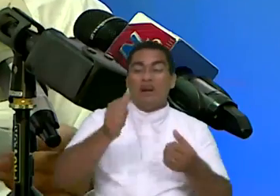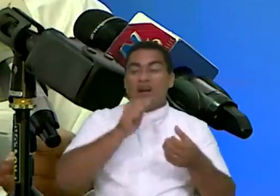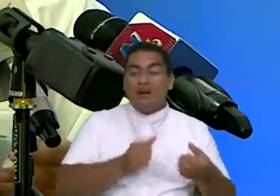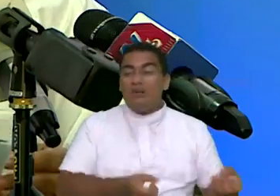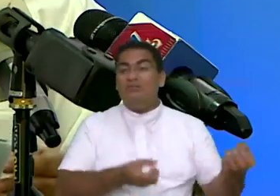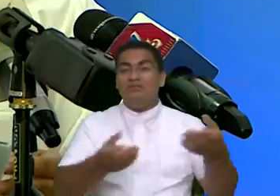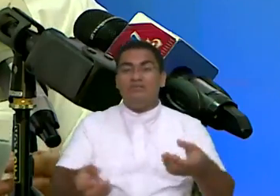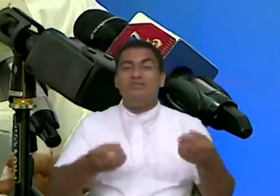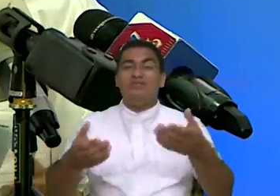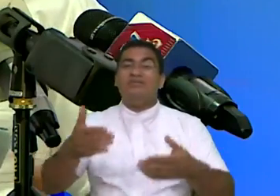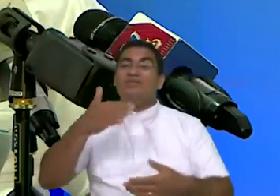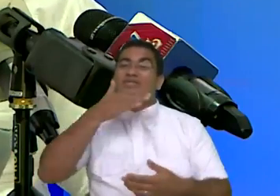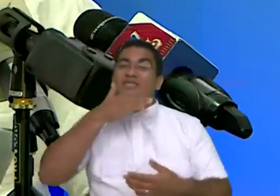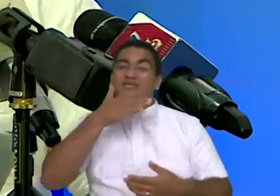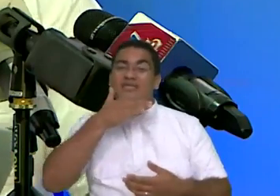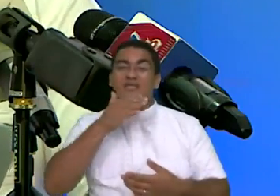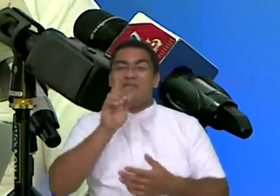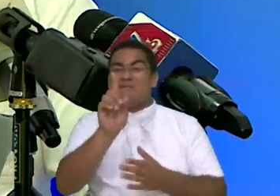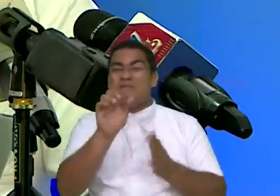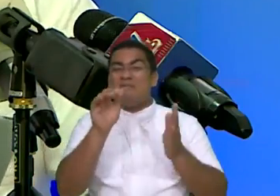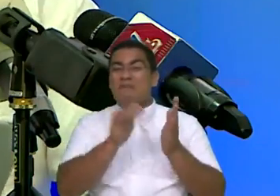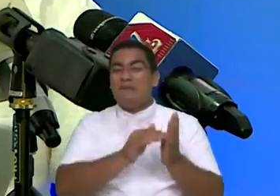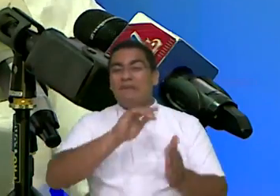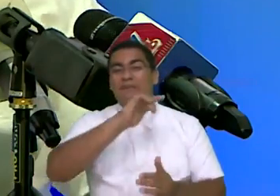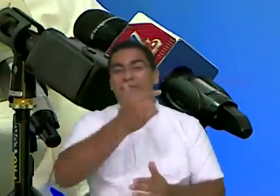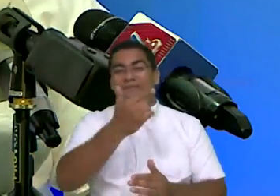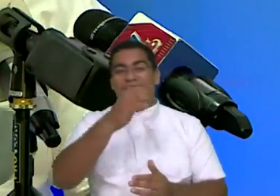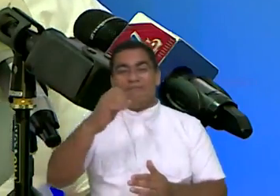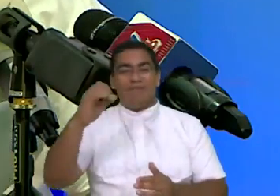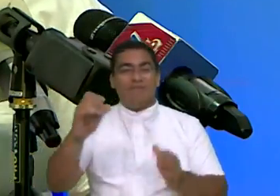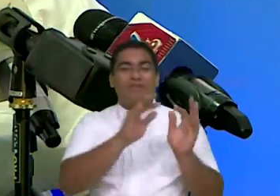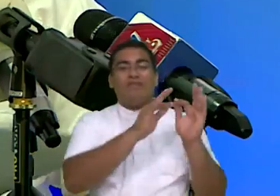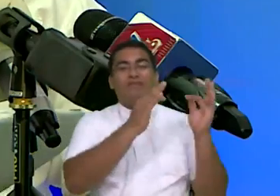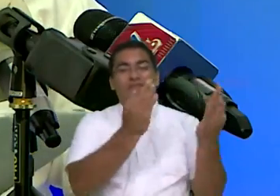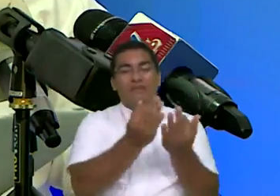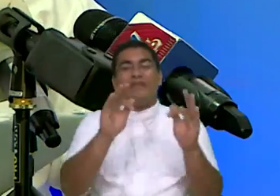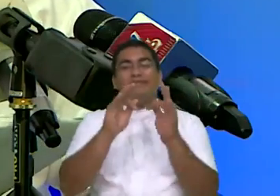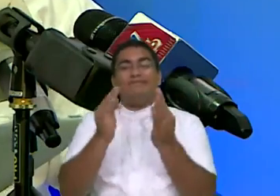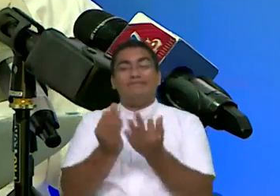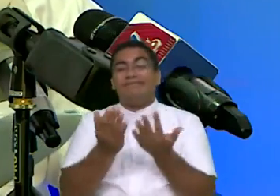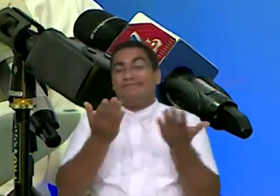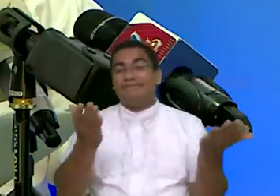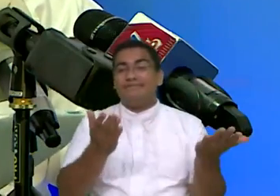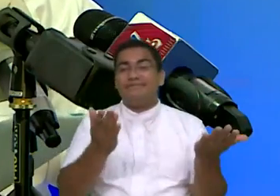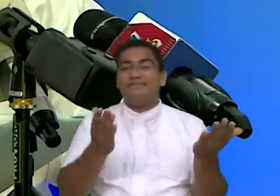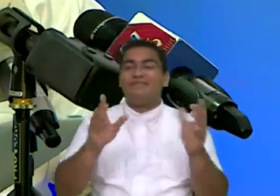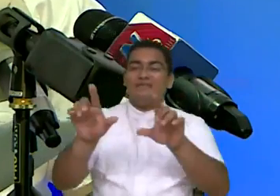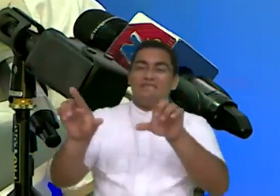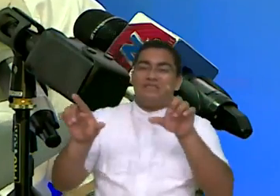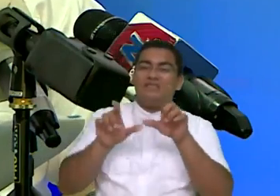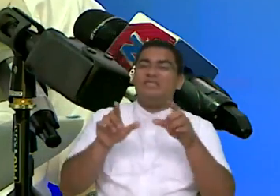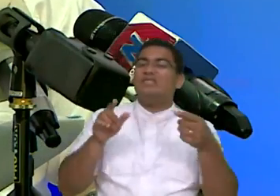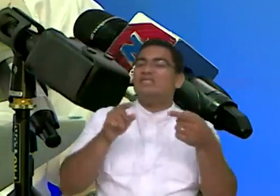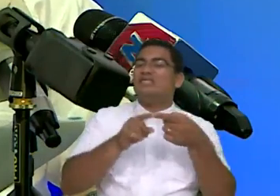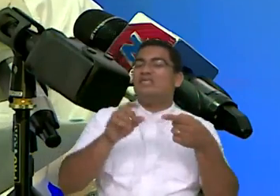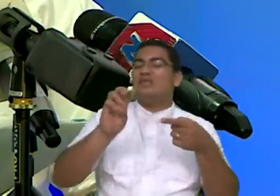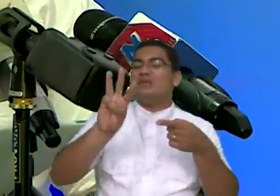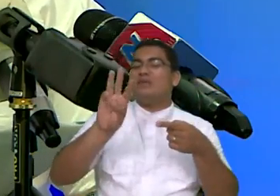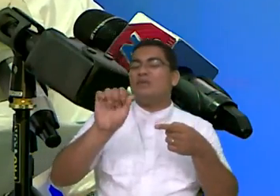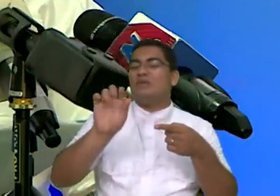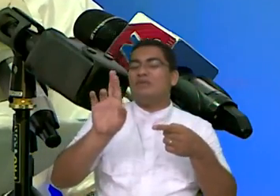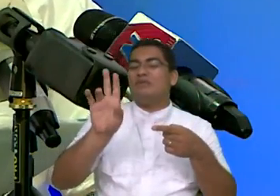situación crítica para unas 1.700 familias aproximadamente. Estamos hablando de sectores como Los Guarumos, La Cruz de